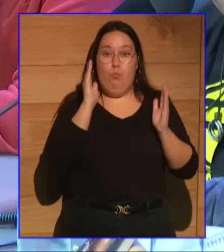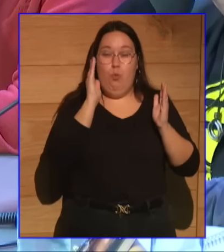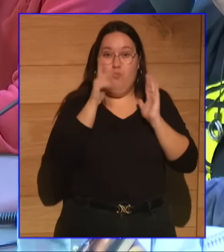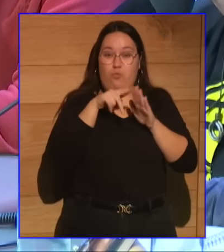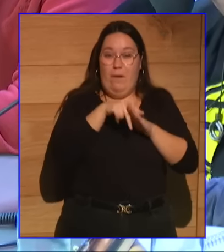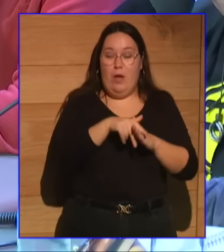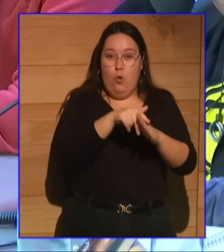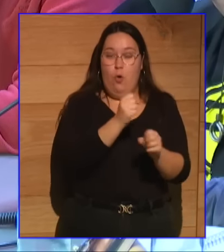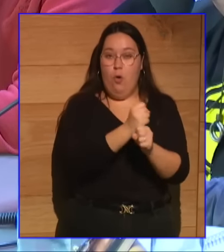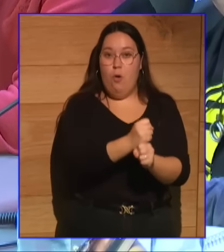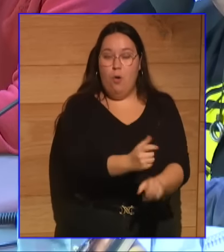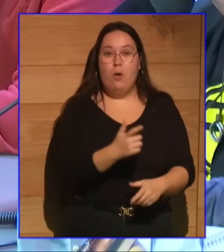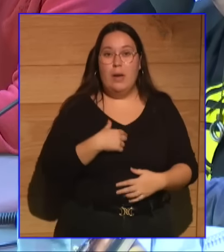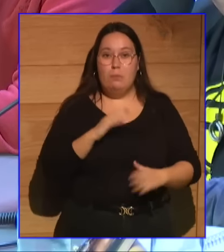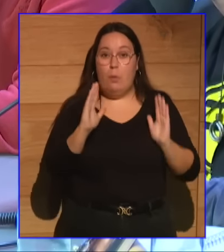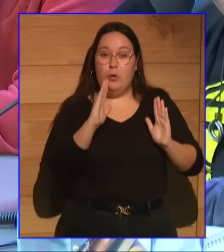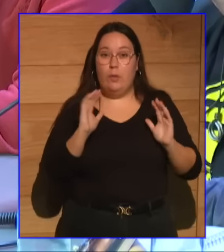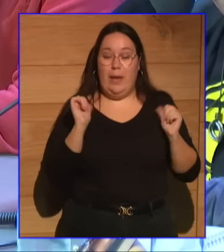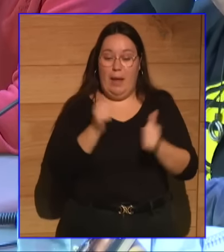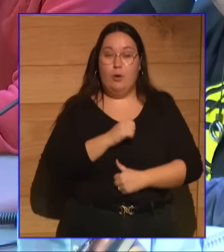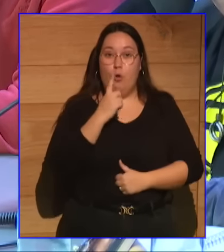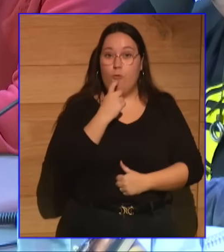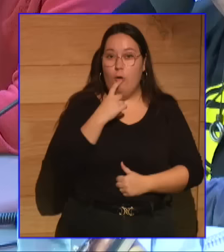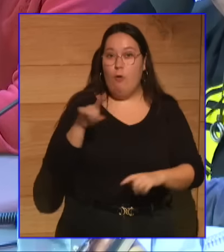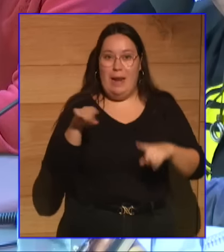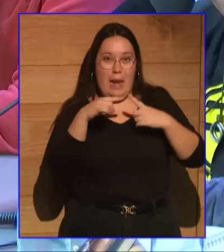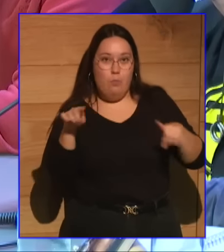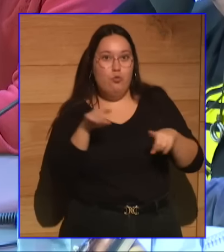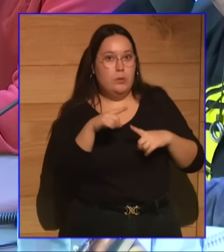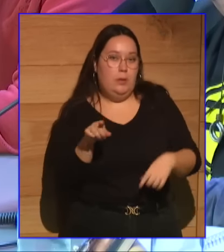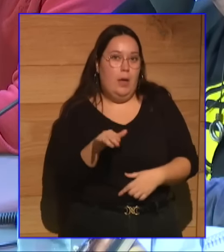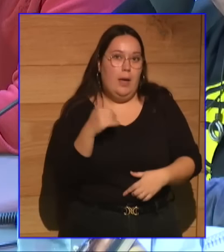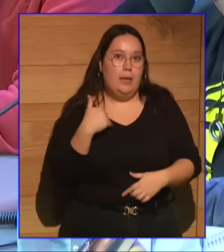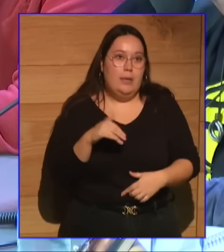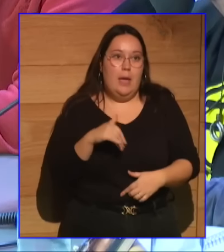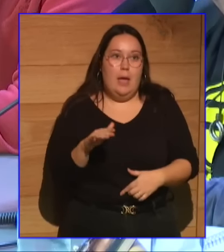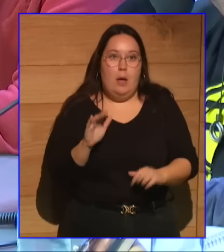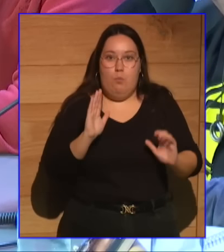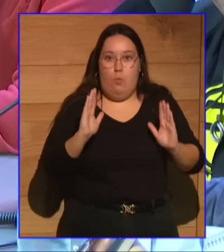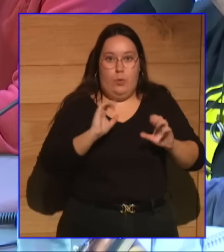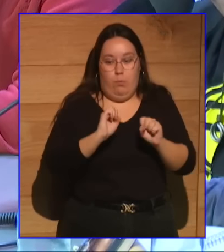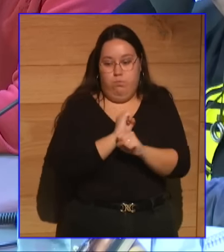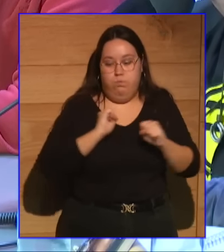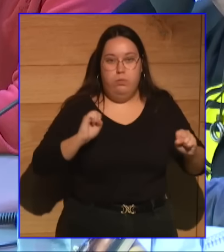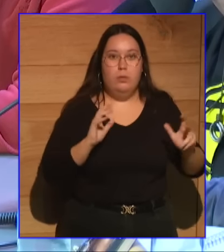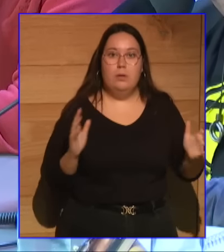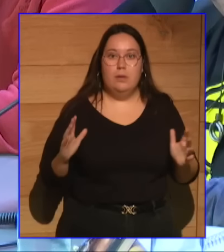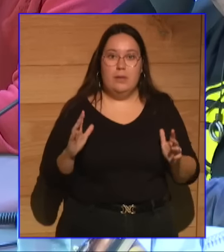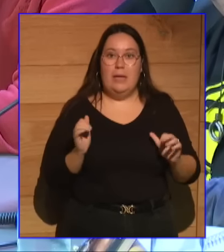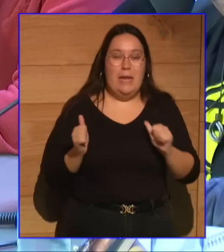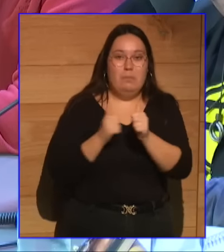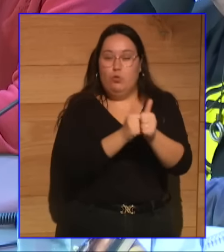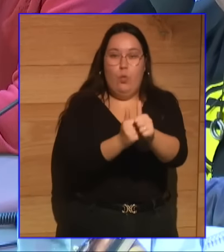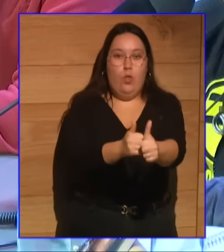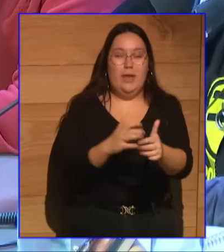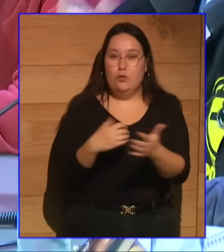está sucediendo esto. El momento del abrigo rojo, la música que aquí ya es cuando acaba de explotar del todo, las persecuciones.